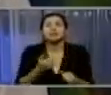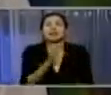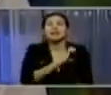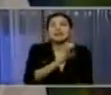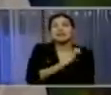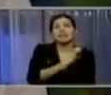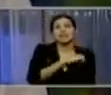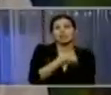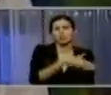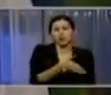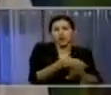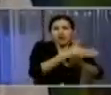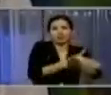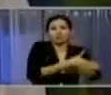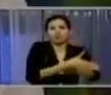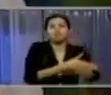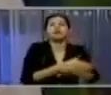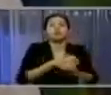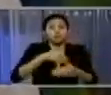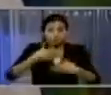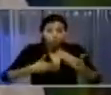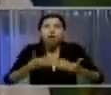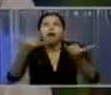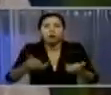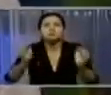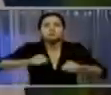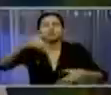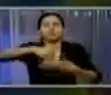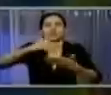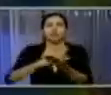golpe. Ellos lo saben.